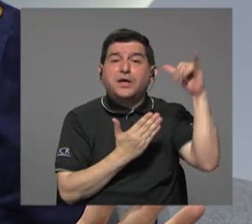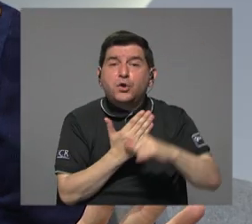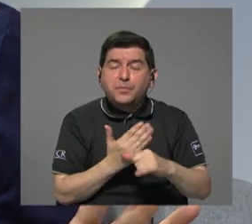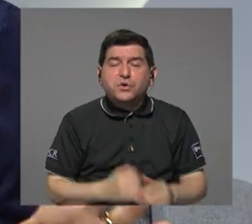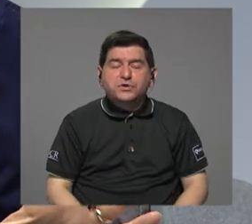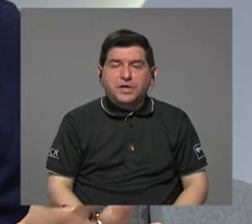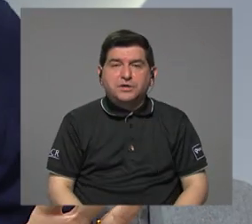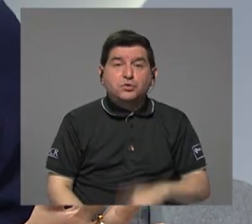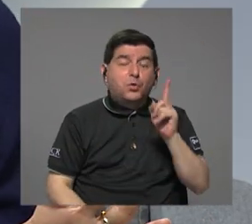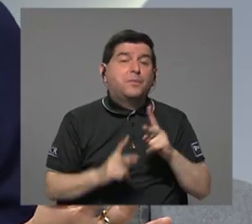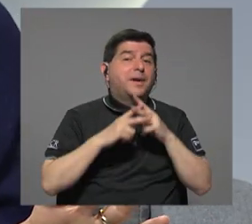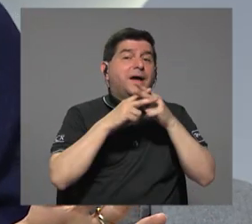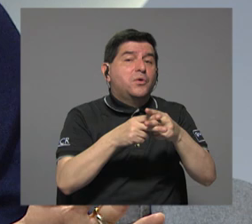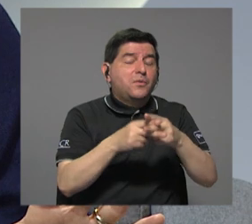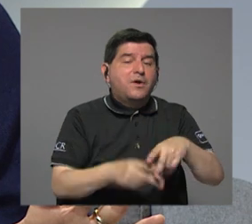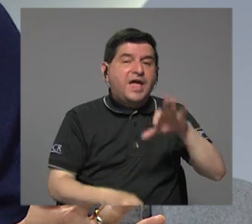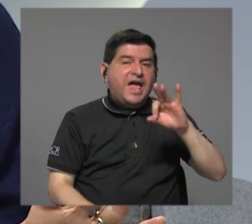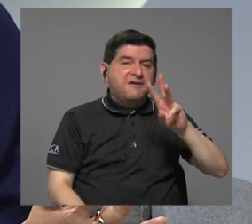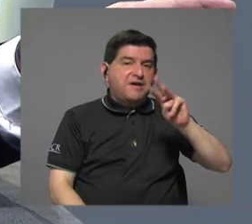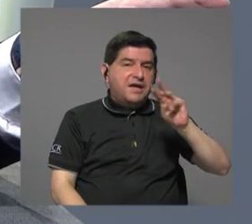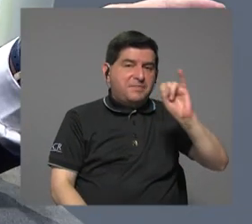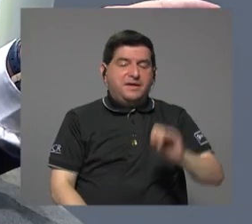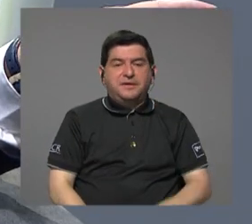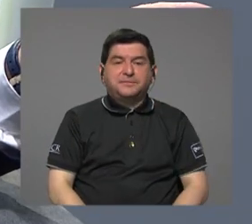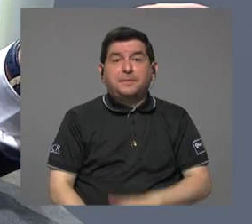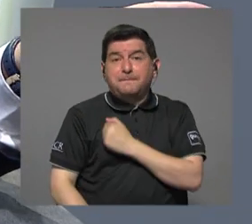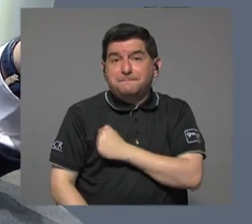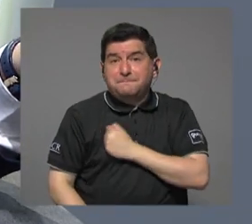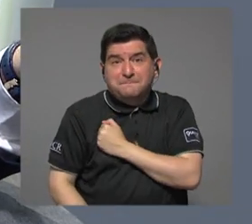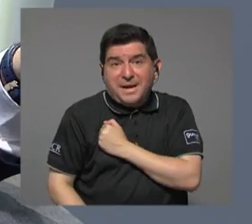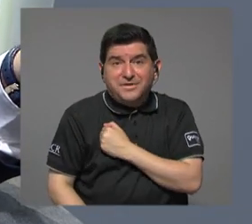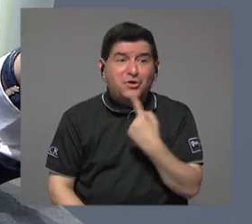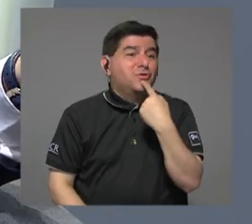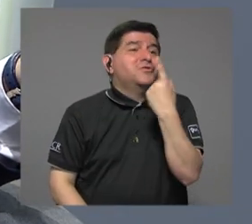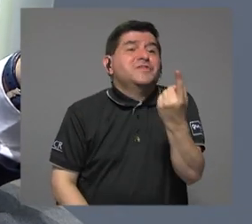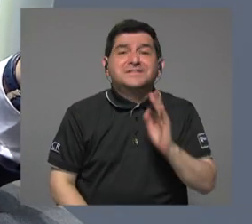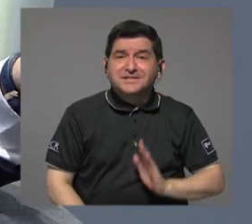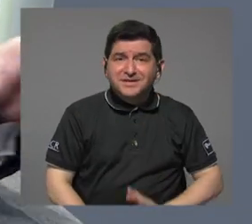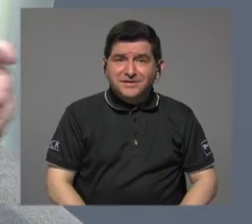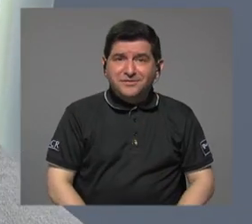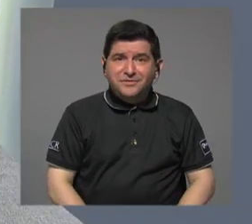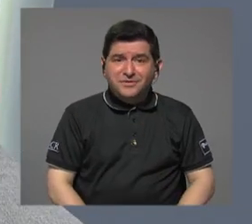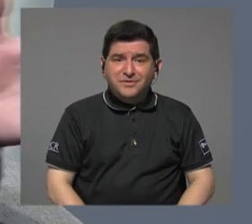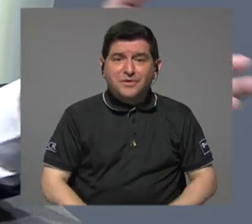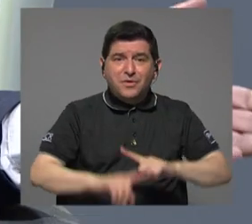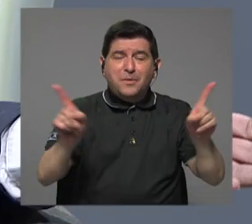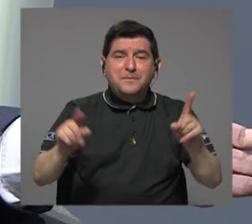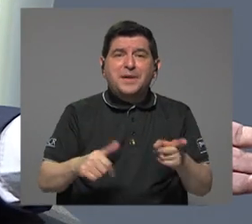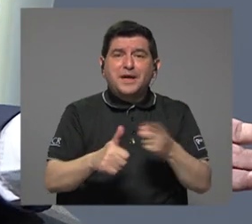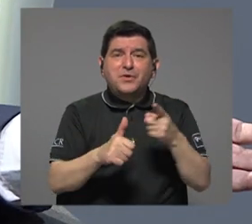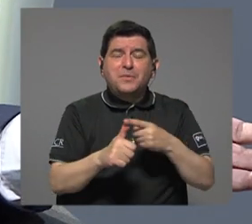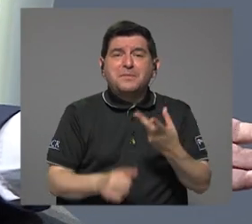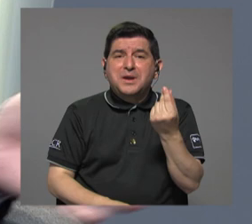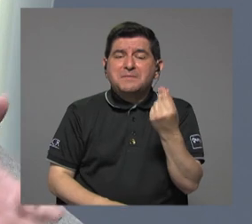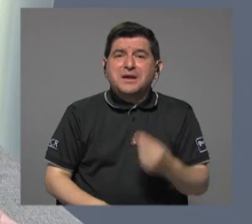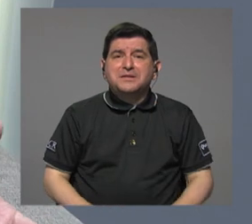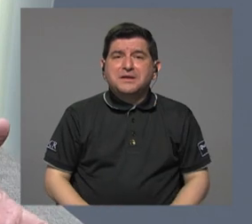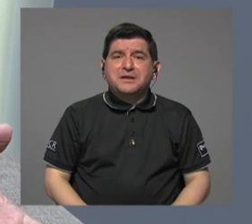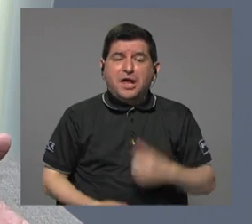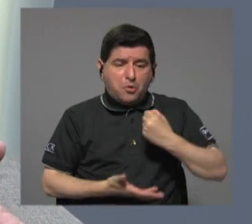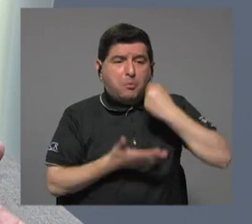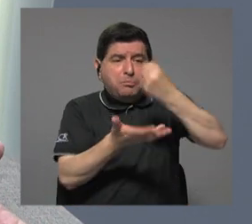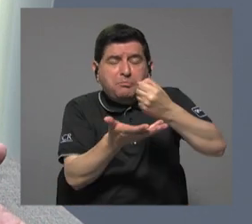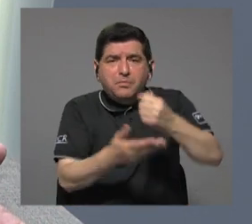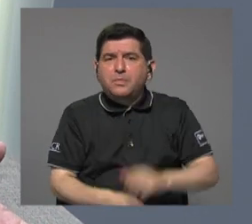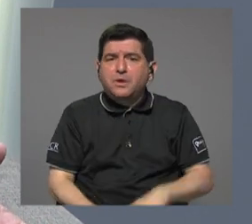una empresa estamos con el fondo eso mismo el primer desembolso en y siquiera se ha probado